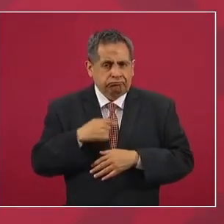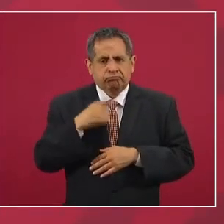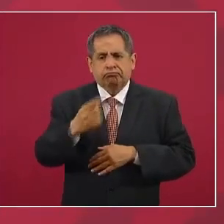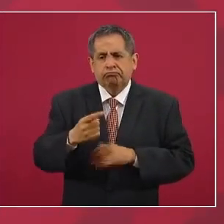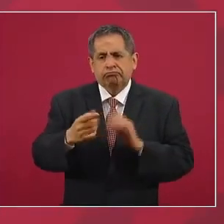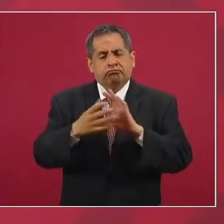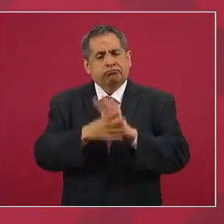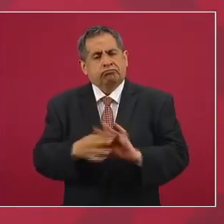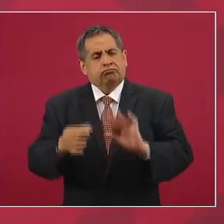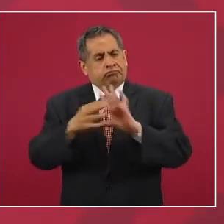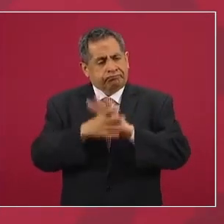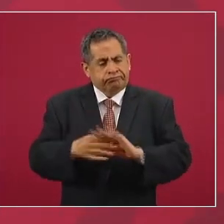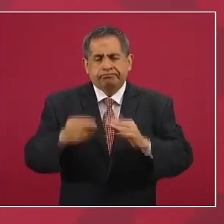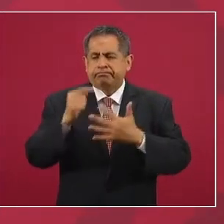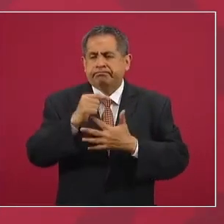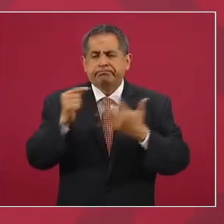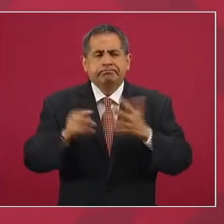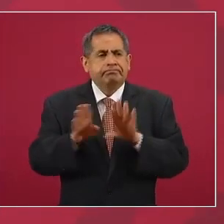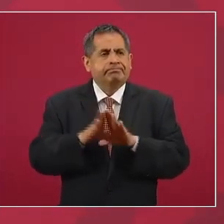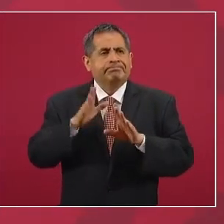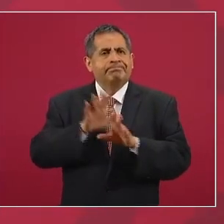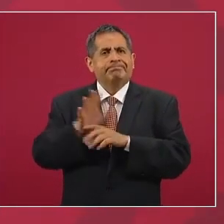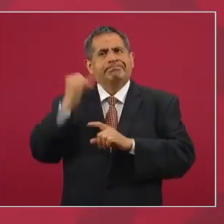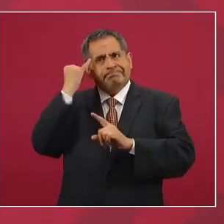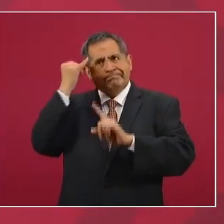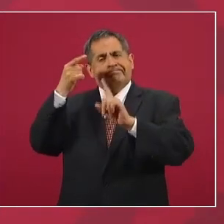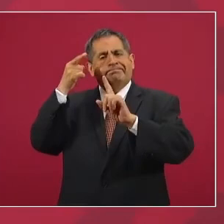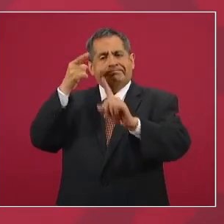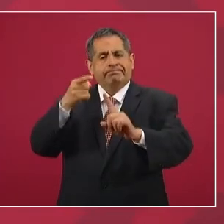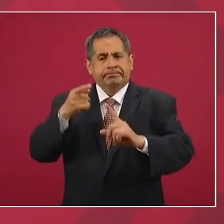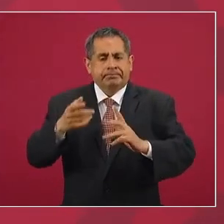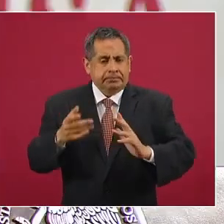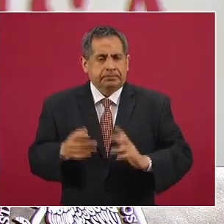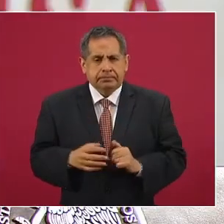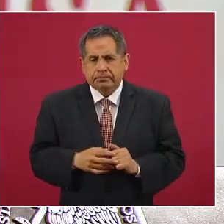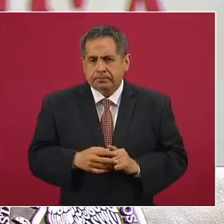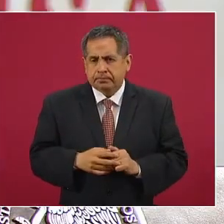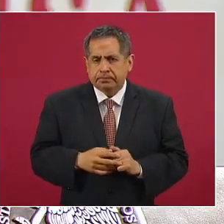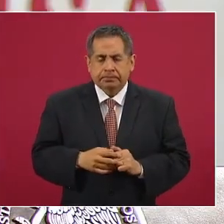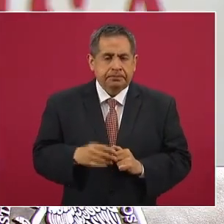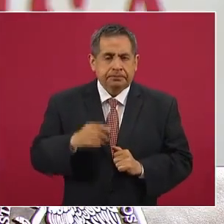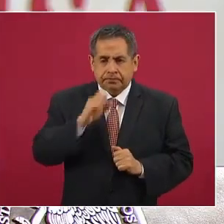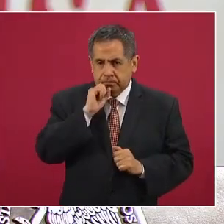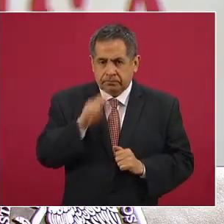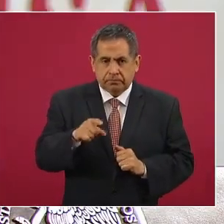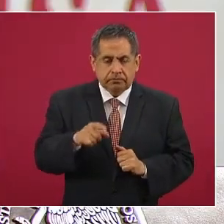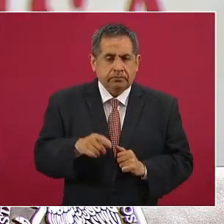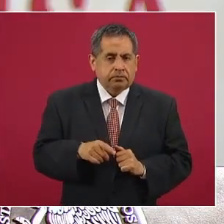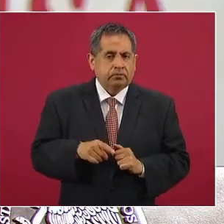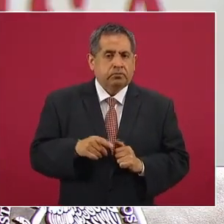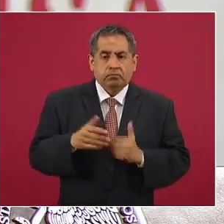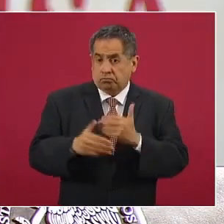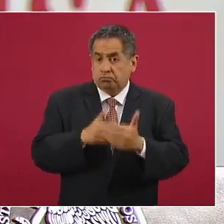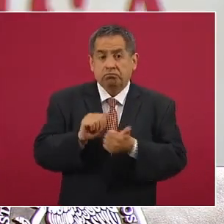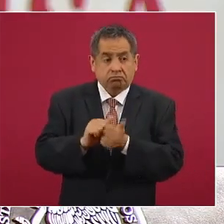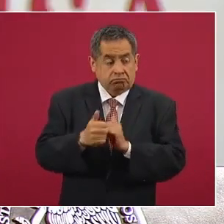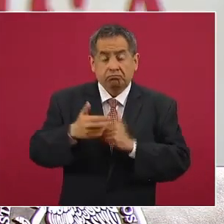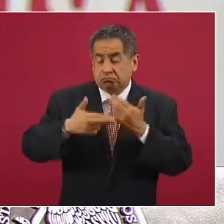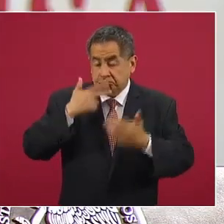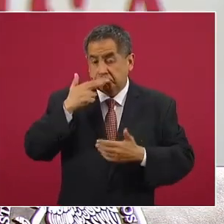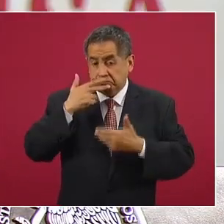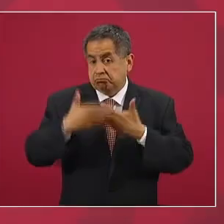es el motivo de esta iniciativa. Y se avanzó